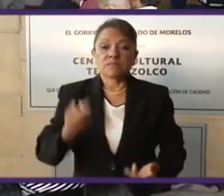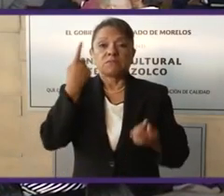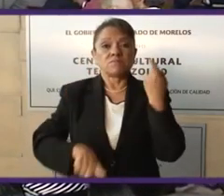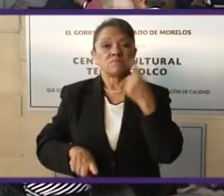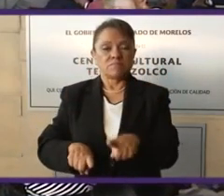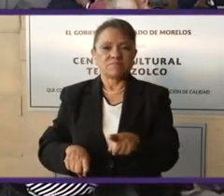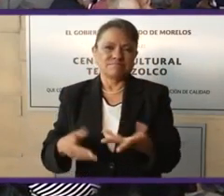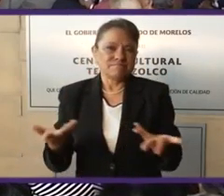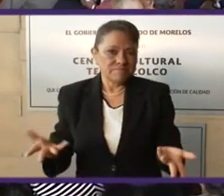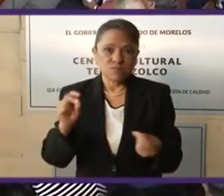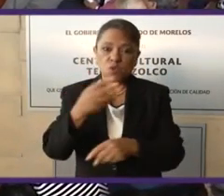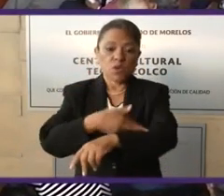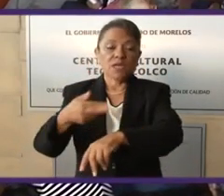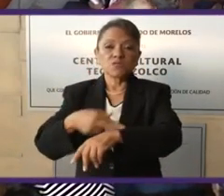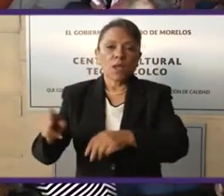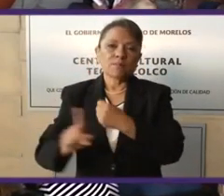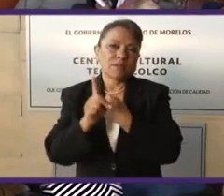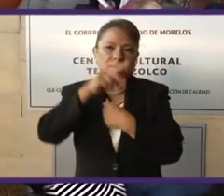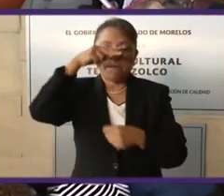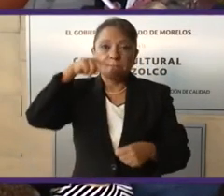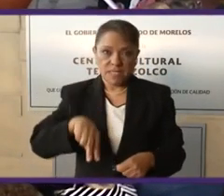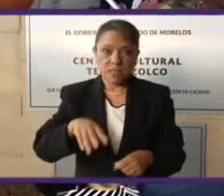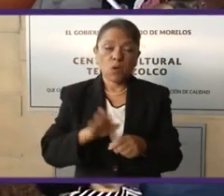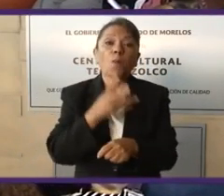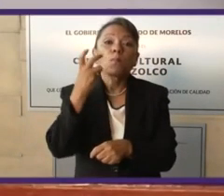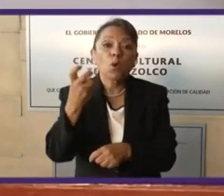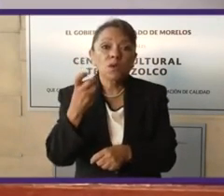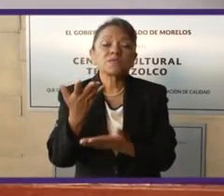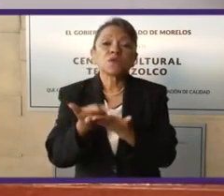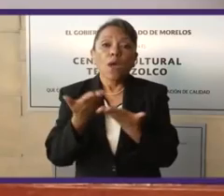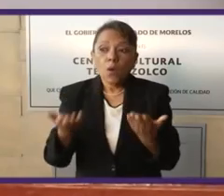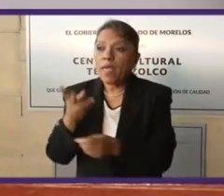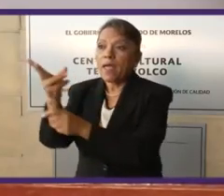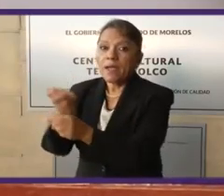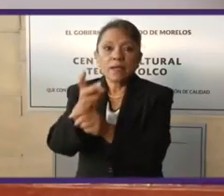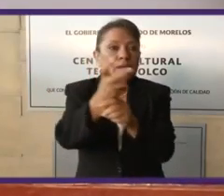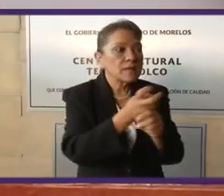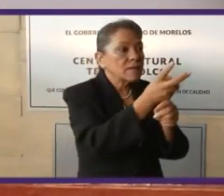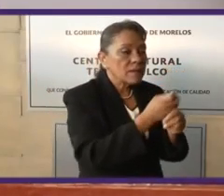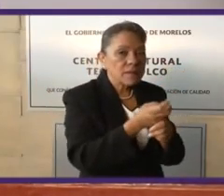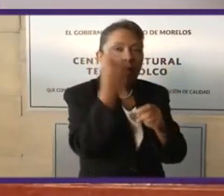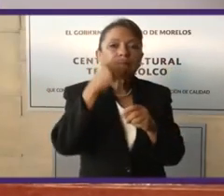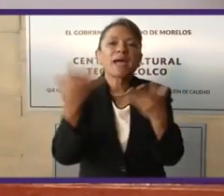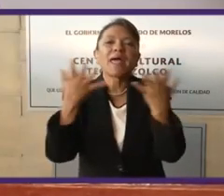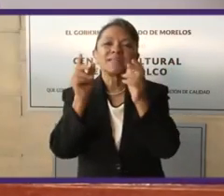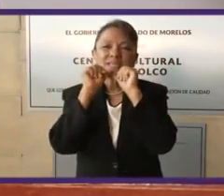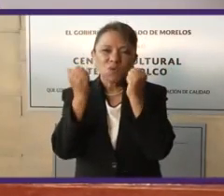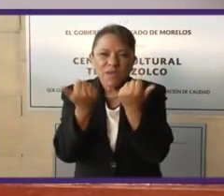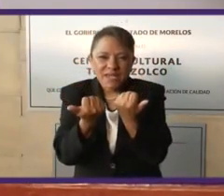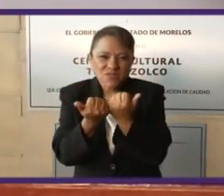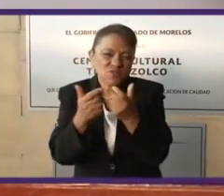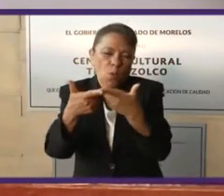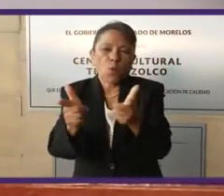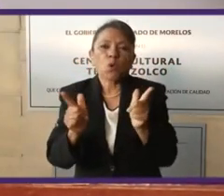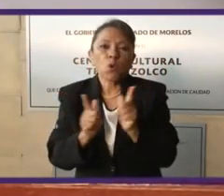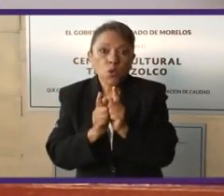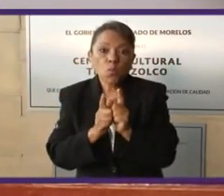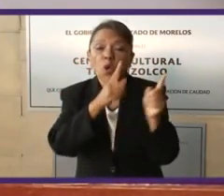sin que esta convocatoria de conformar el frente tenga dedicatoria en contra o a favor de